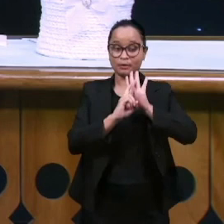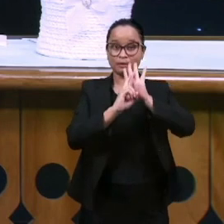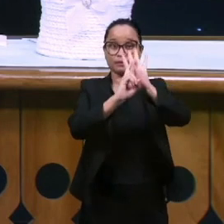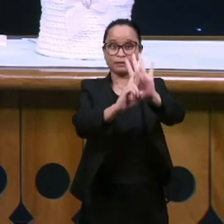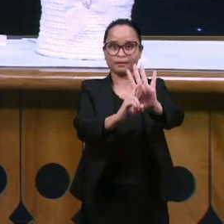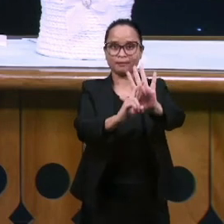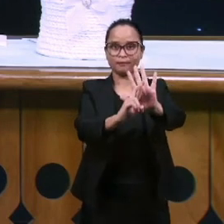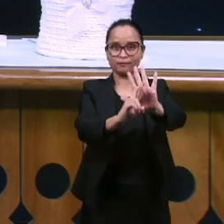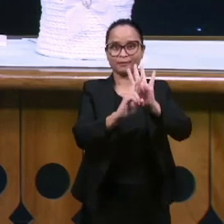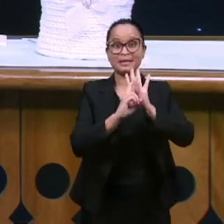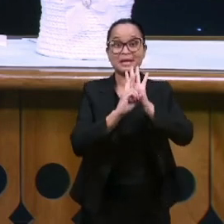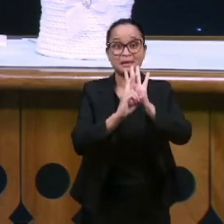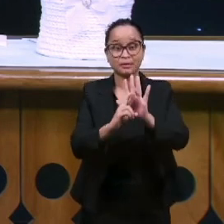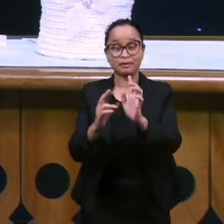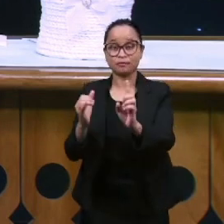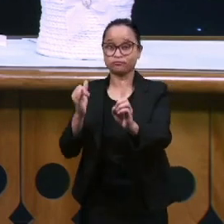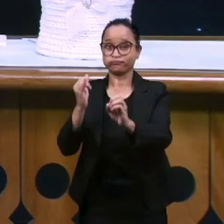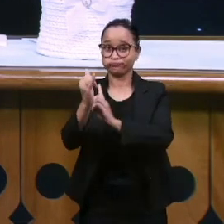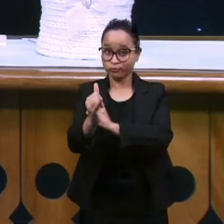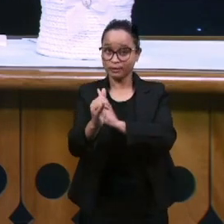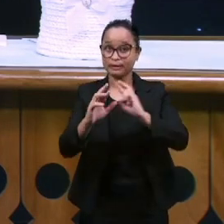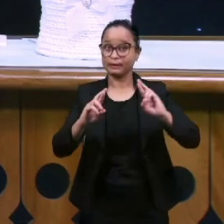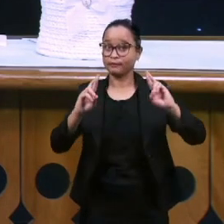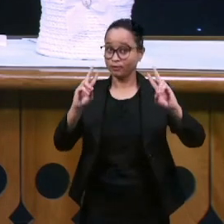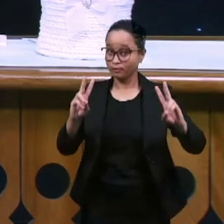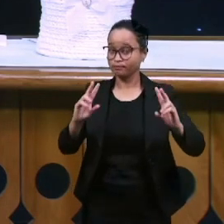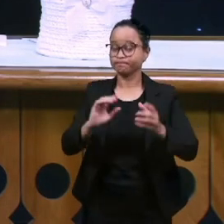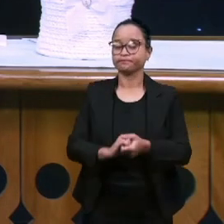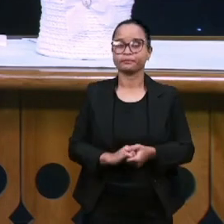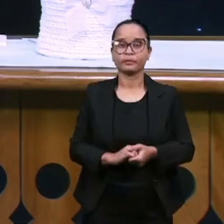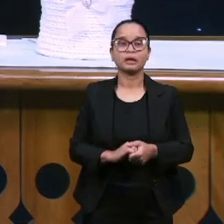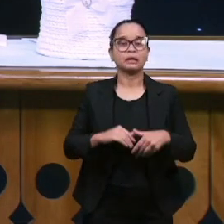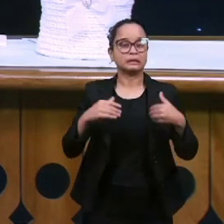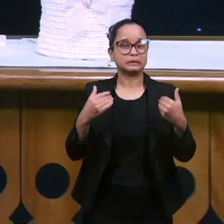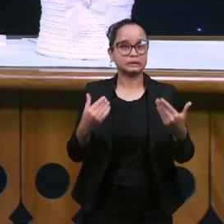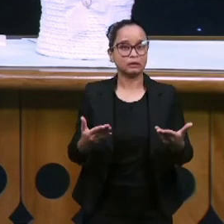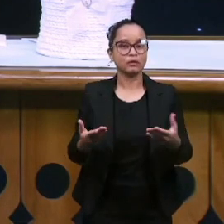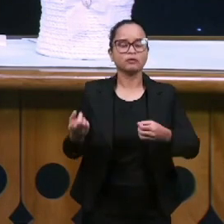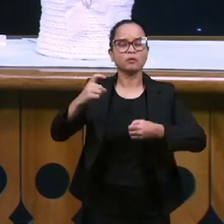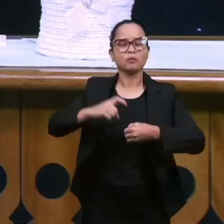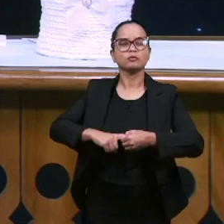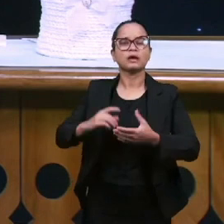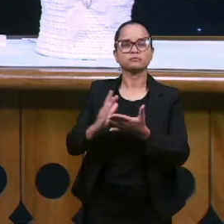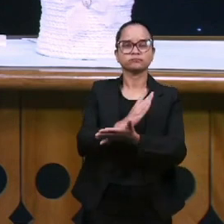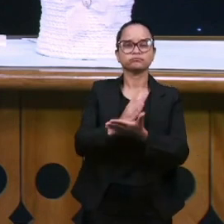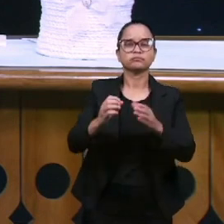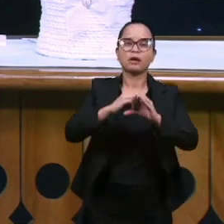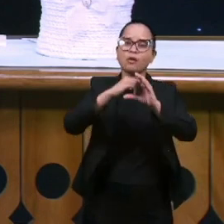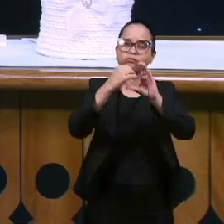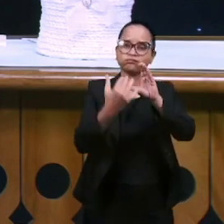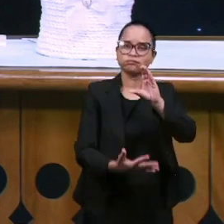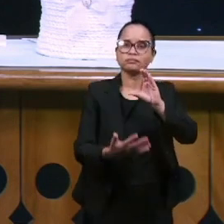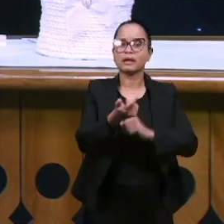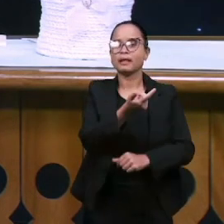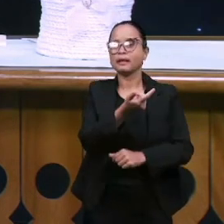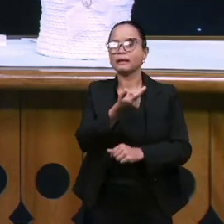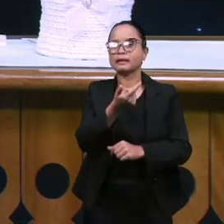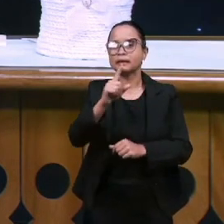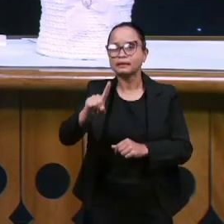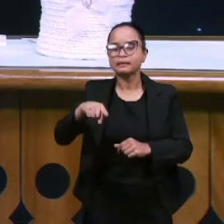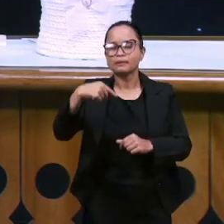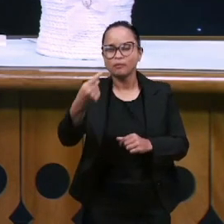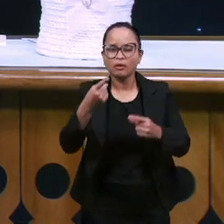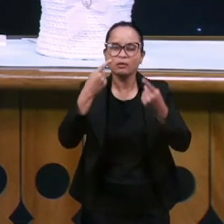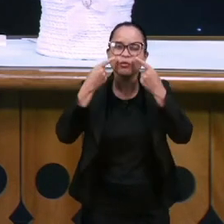la profecía. Volviendo entonces ahora a algunos aspectos.